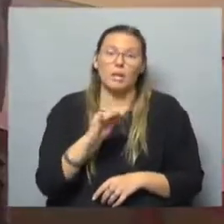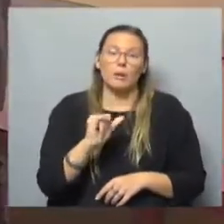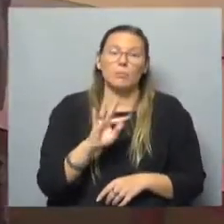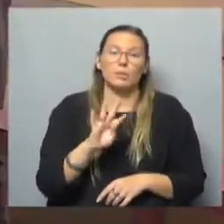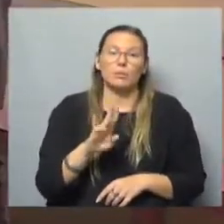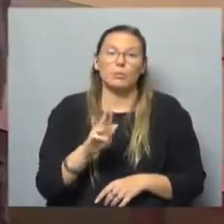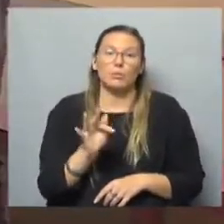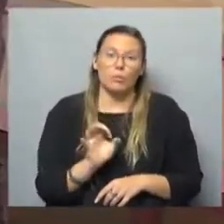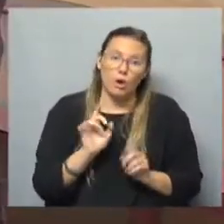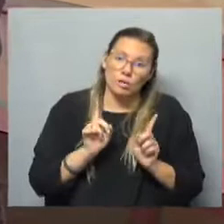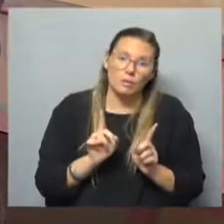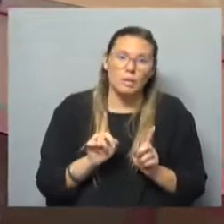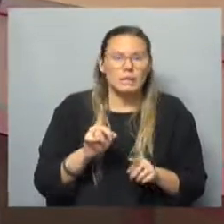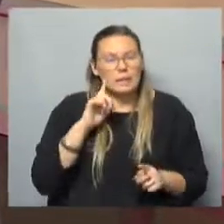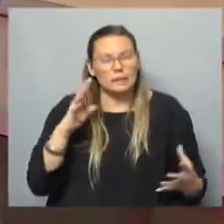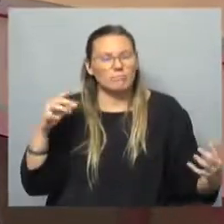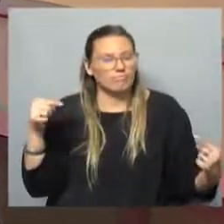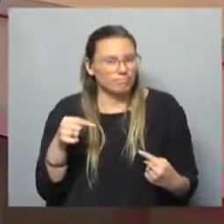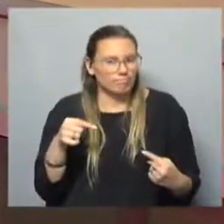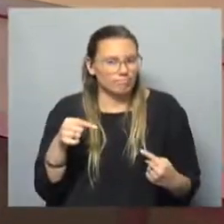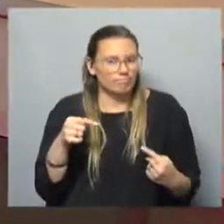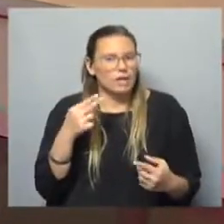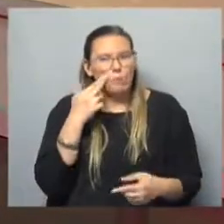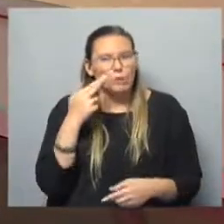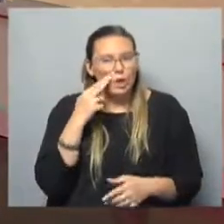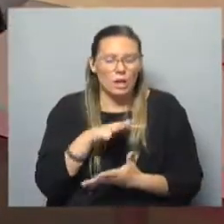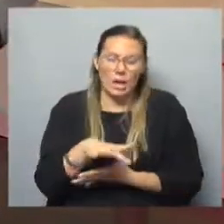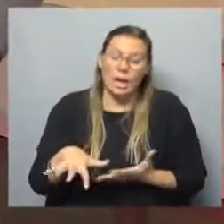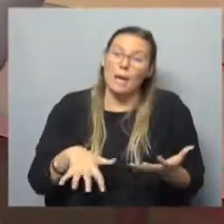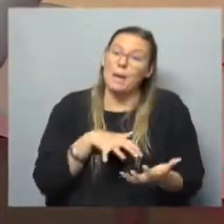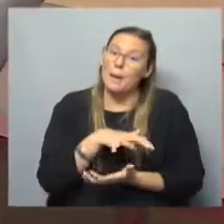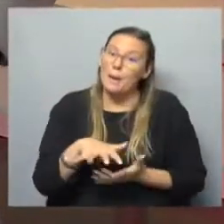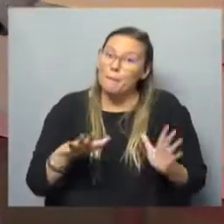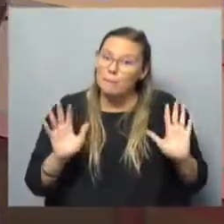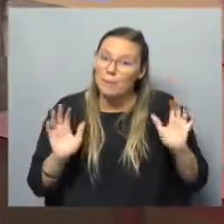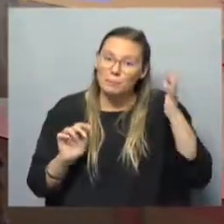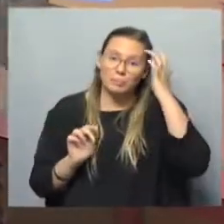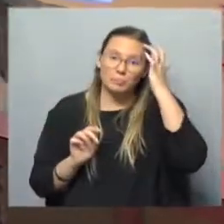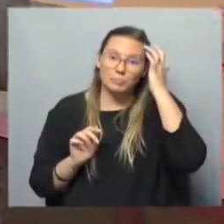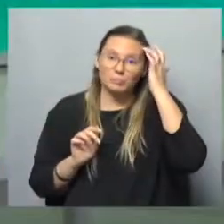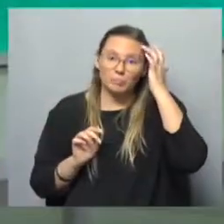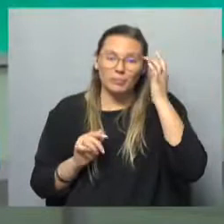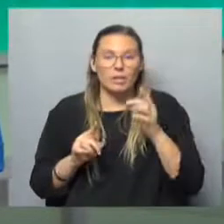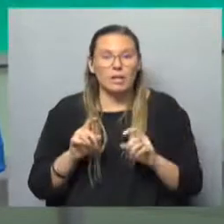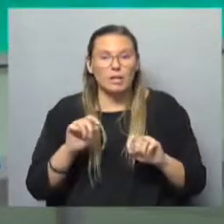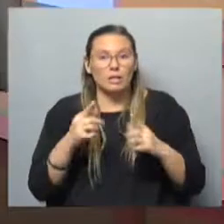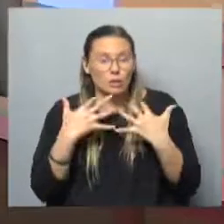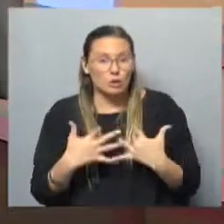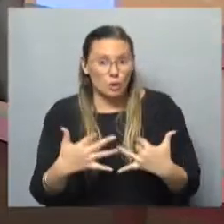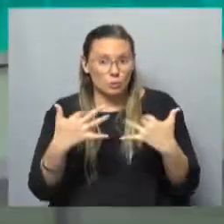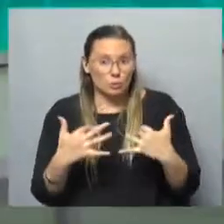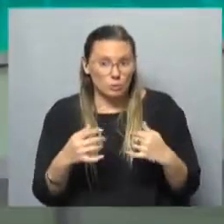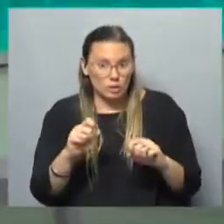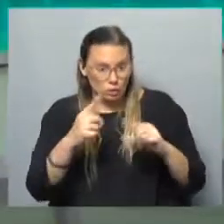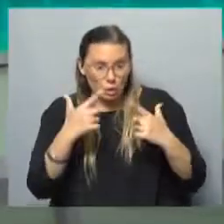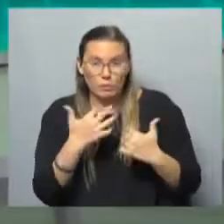Es verdad. Y ahí se arma lío. Se arma lío. Qué divino. ¿Lo has sorprendido en los shows? ¿Eh? ¿Lo